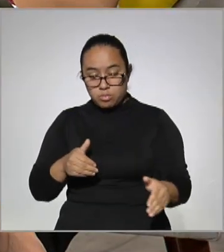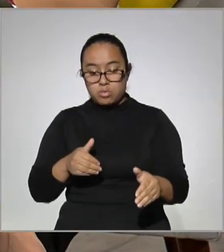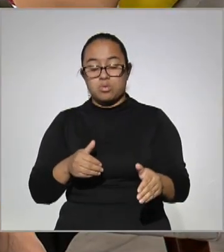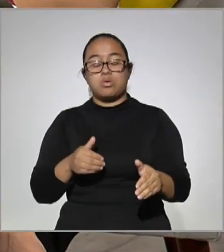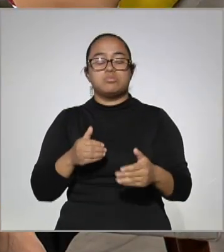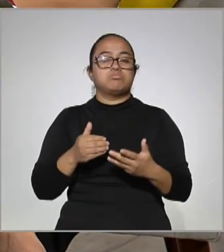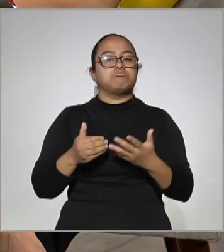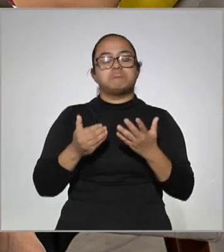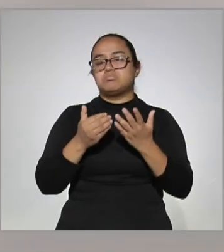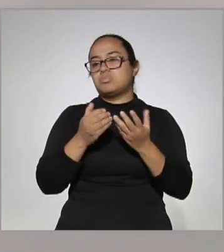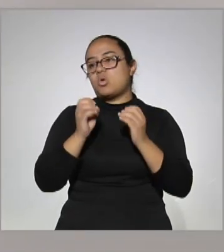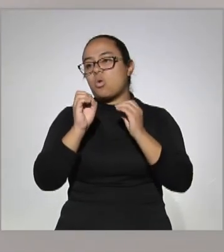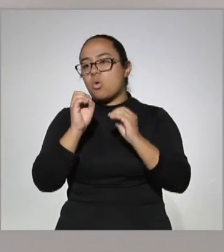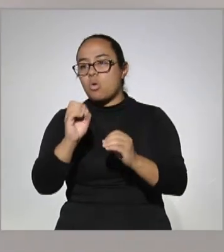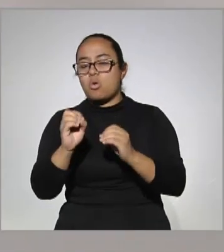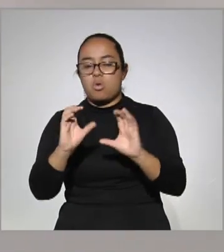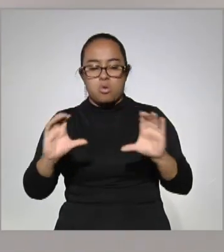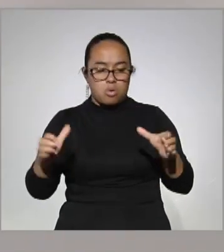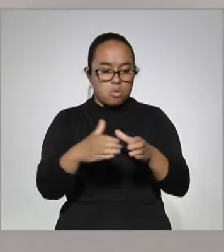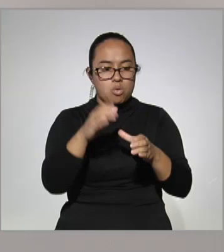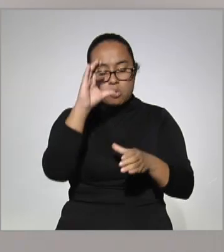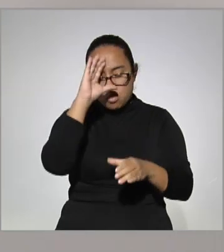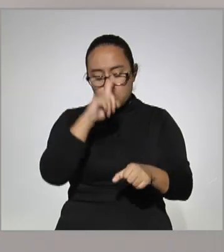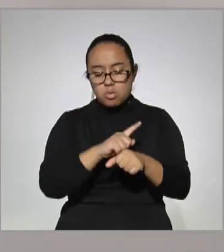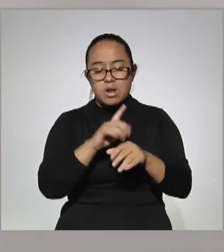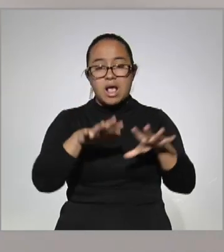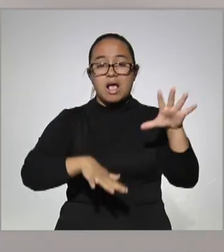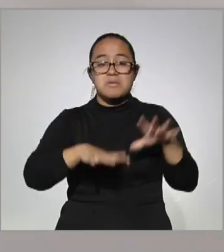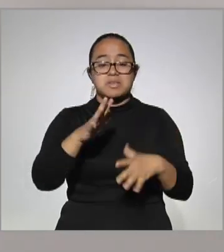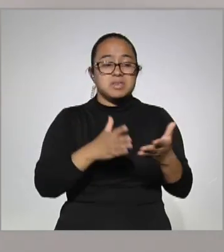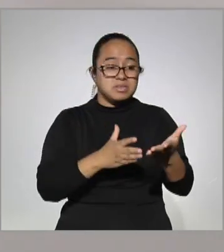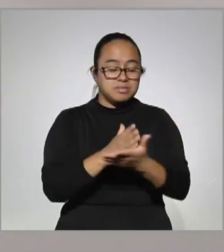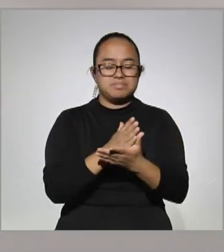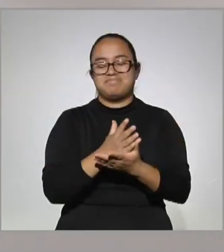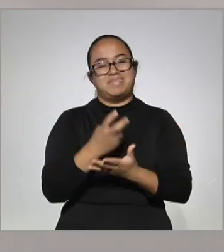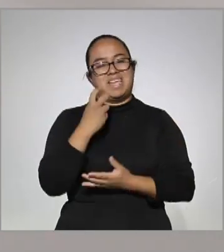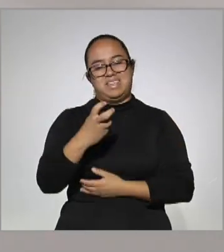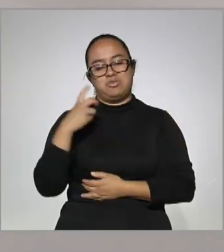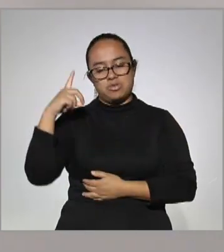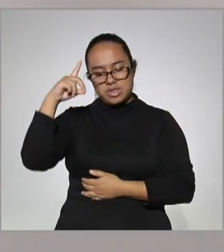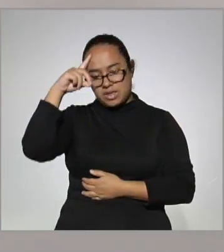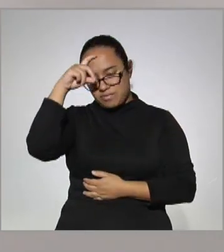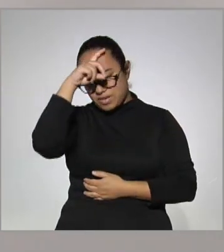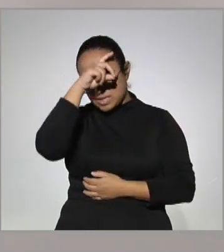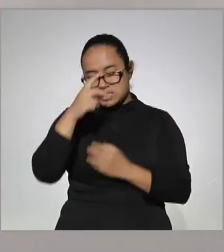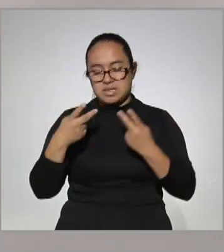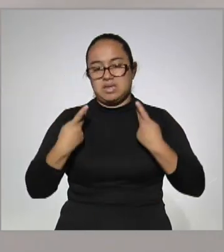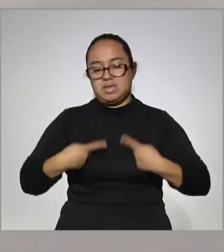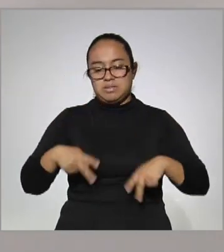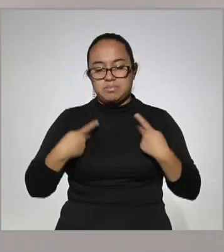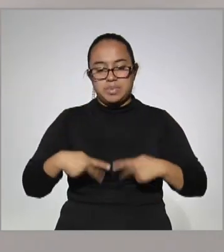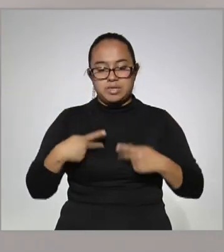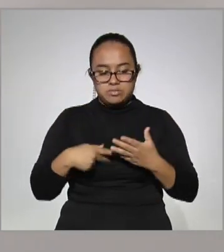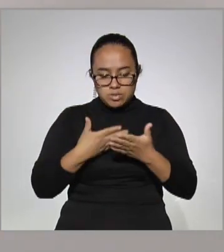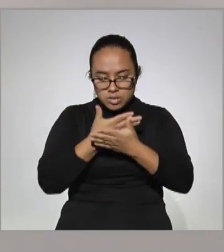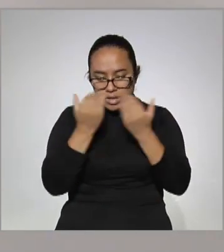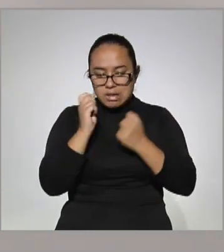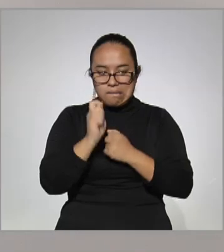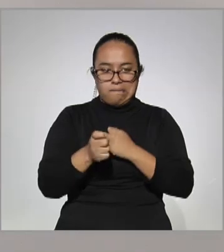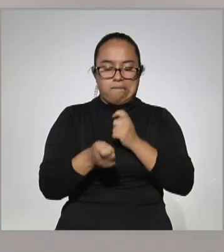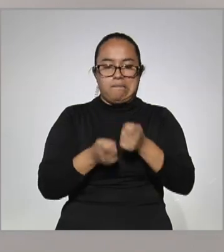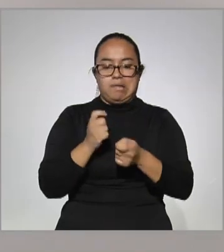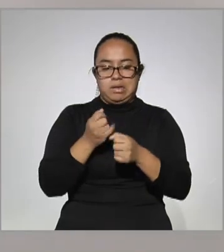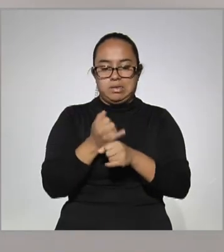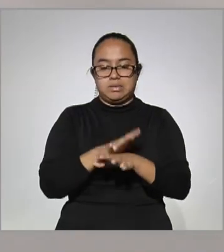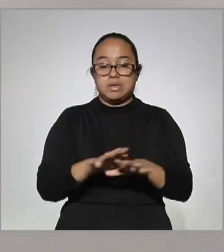asistencia de salud, de comunitaria, cultural, esa es la parte que afecta a el no tener, y no tanto por